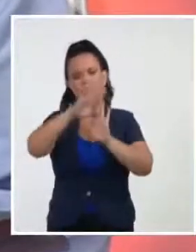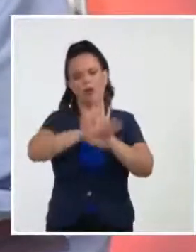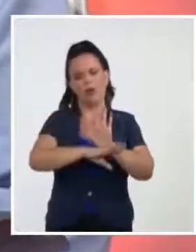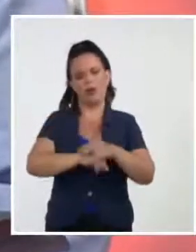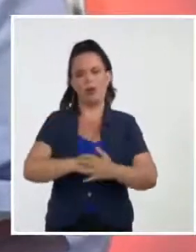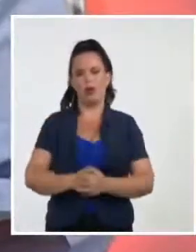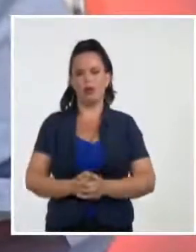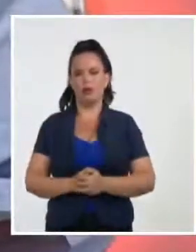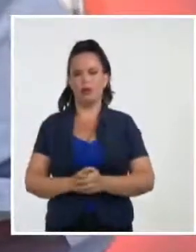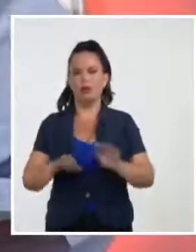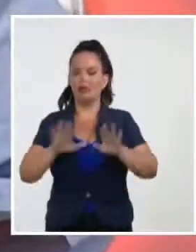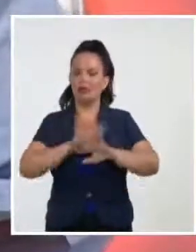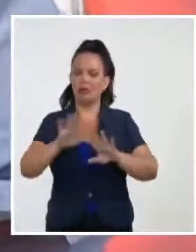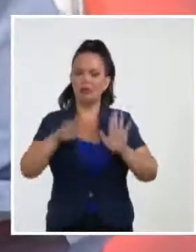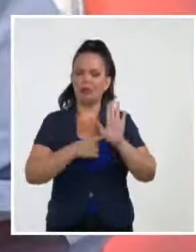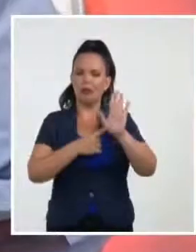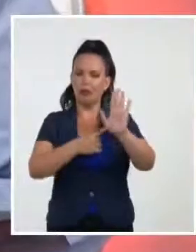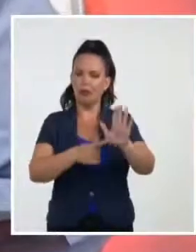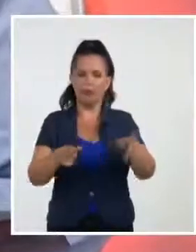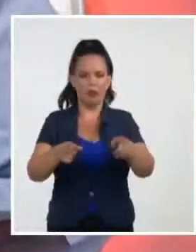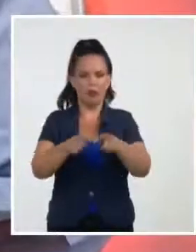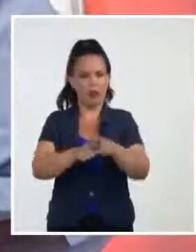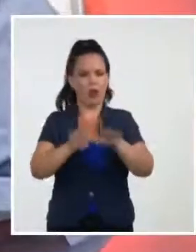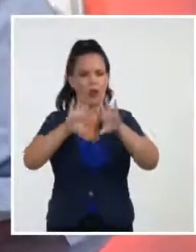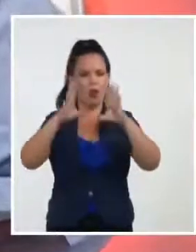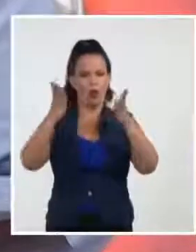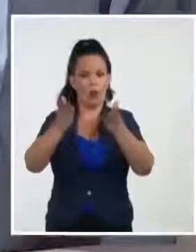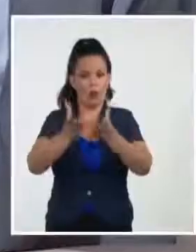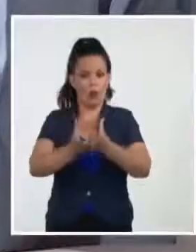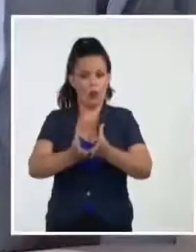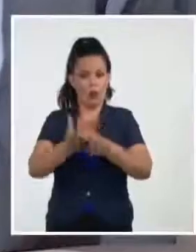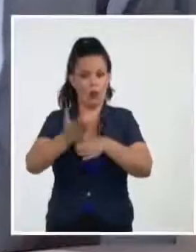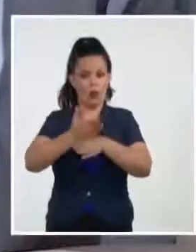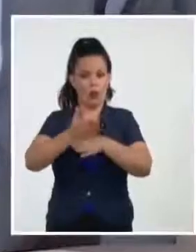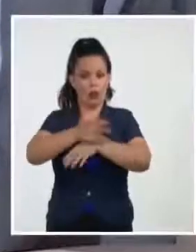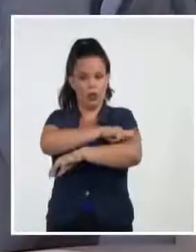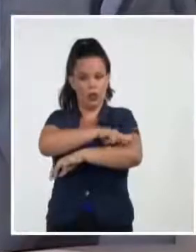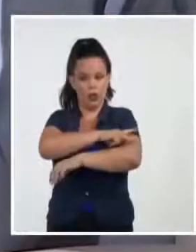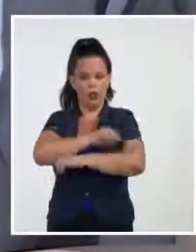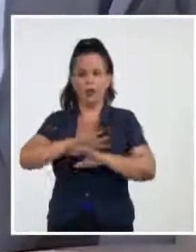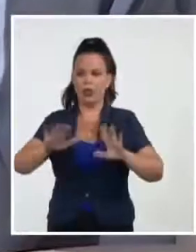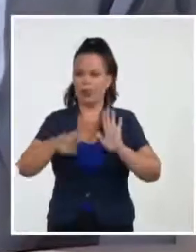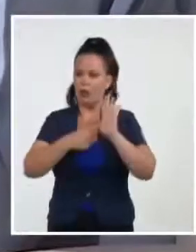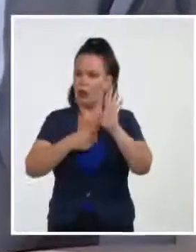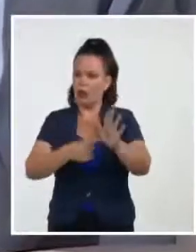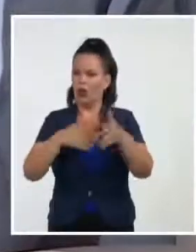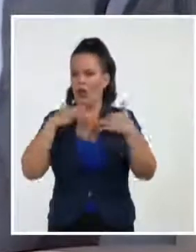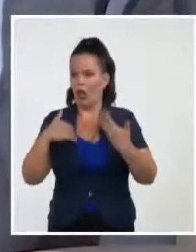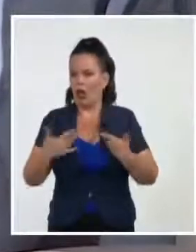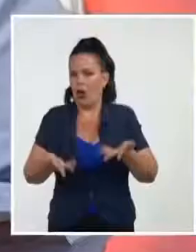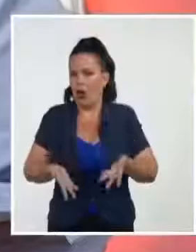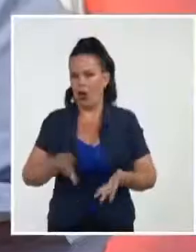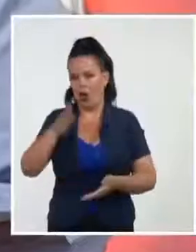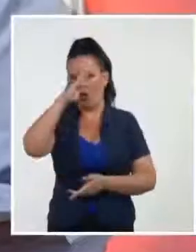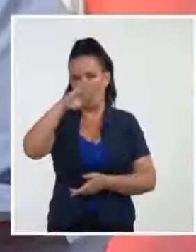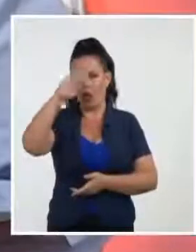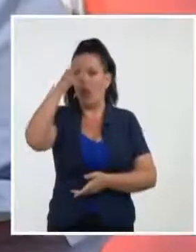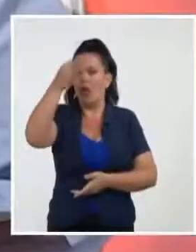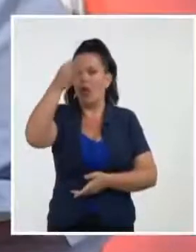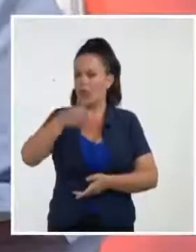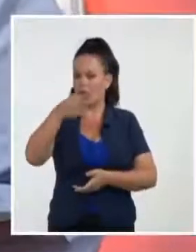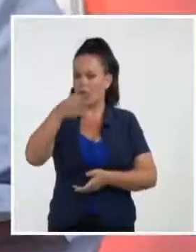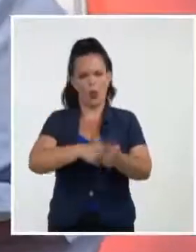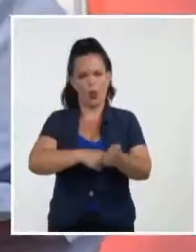del mundo, un poco el comportamiento de Cuba, que en definitiva todas las mañanas se actualiza, y un poco